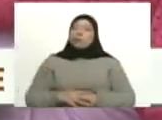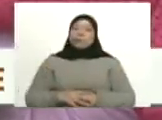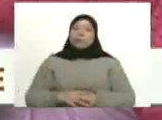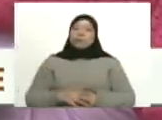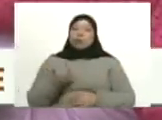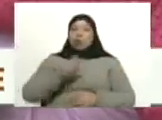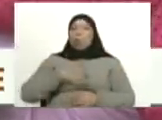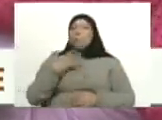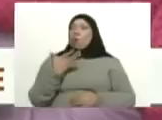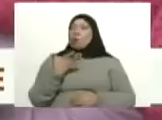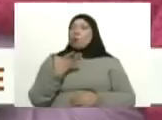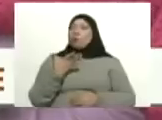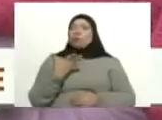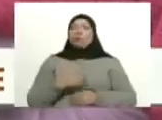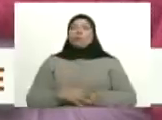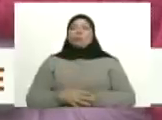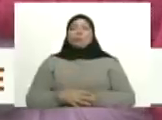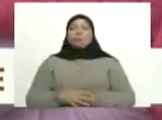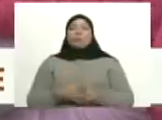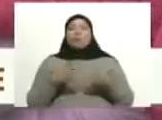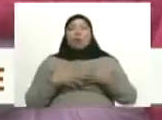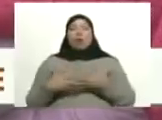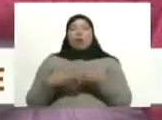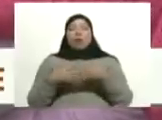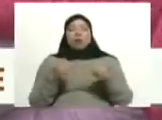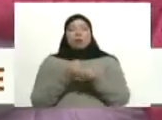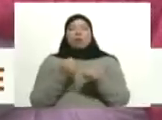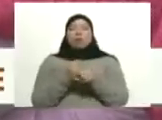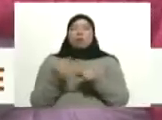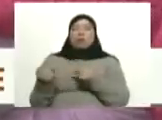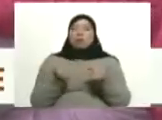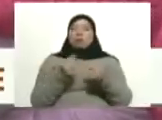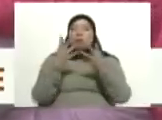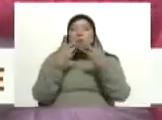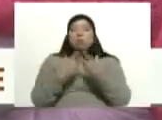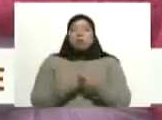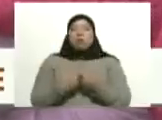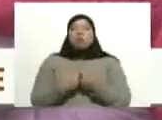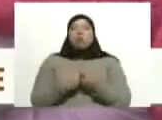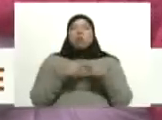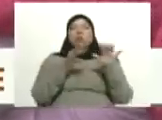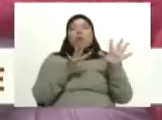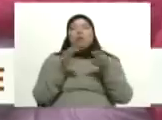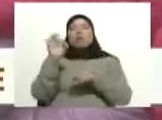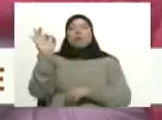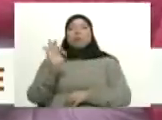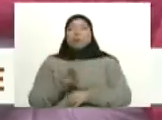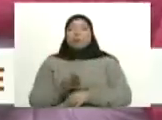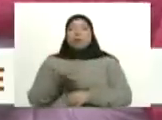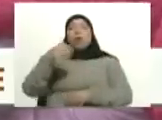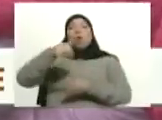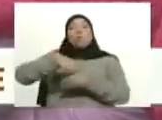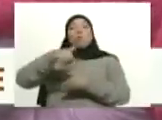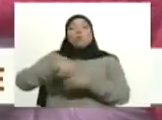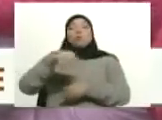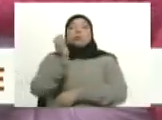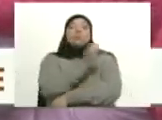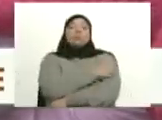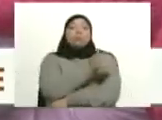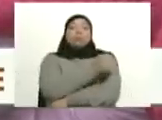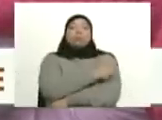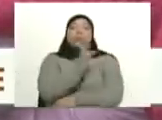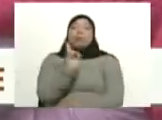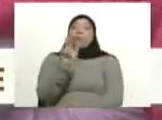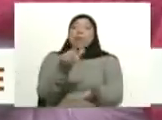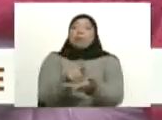Yo podría decir, si lo tuviéramos que poner de forma numérica, que más del 90% del voto opositor